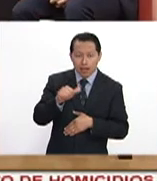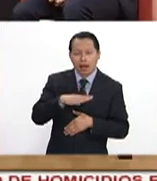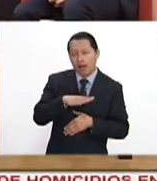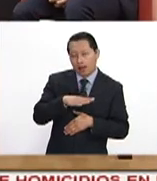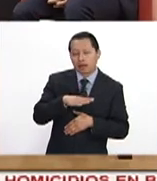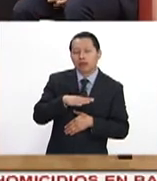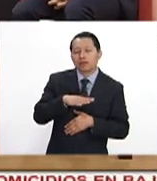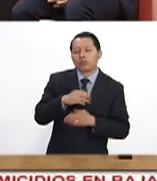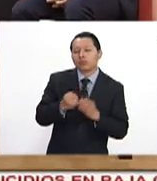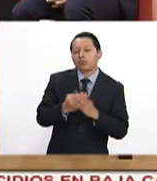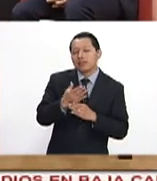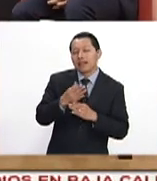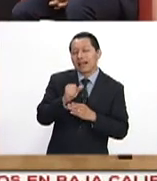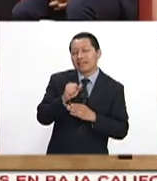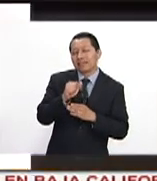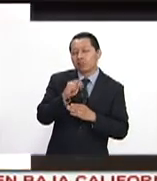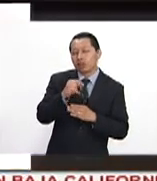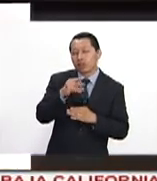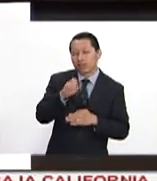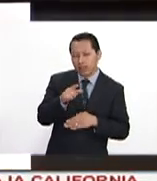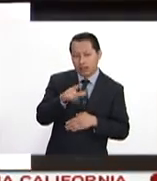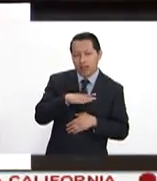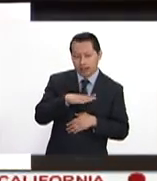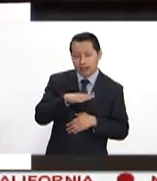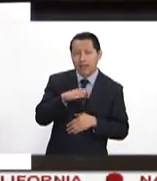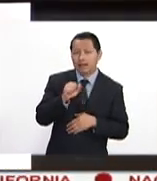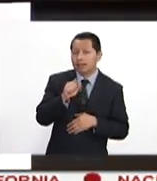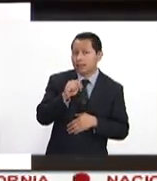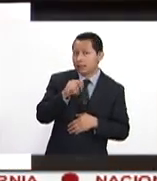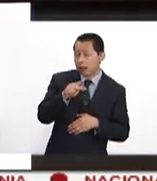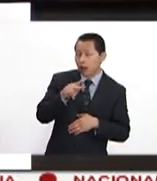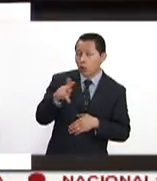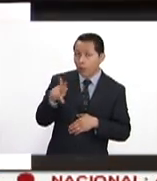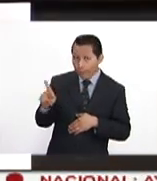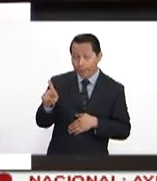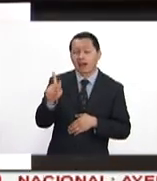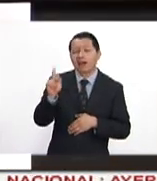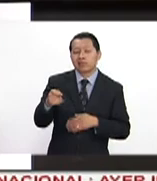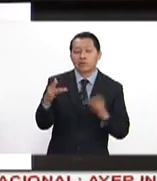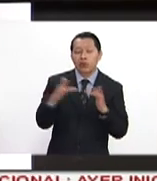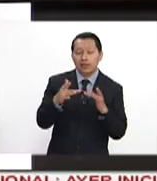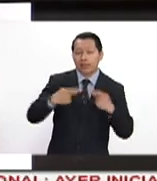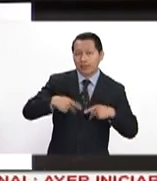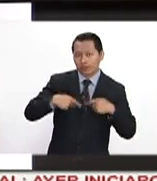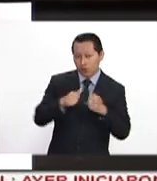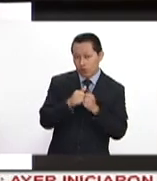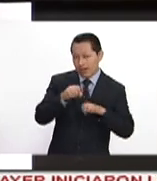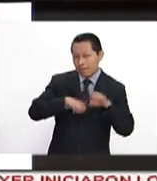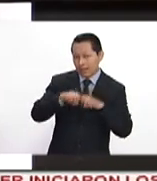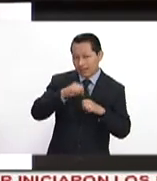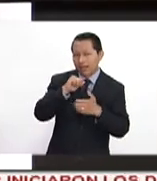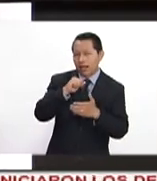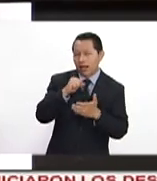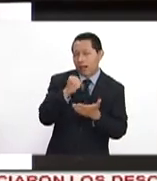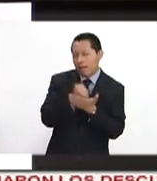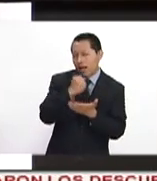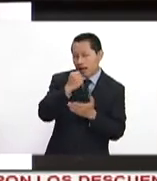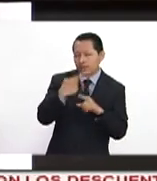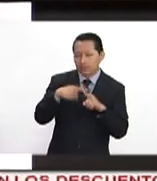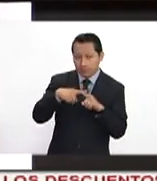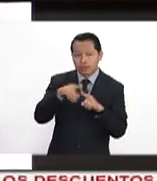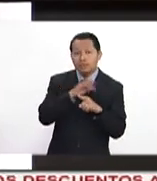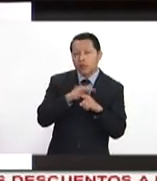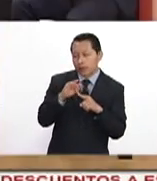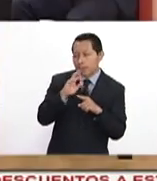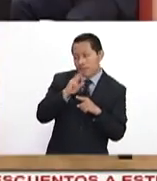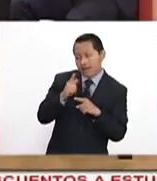de StoreLevel, una startup que conecta las personas con distintas empresas y marcas. Pero ¿quién mejor que él